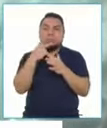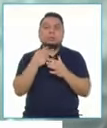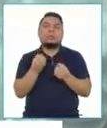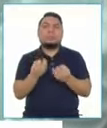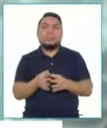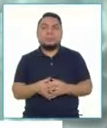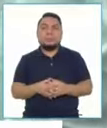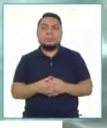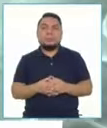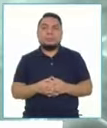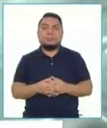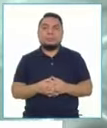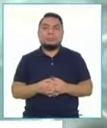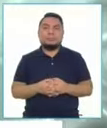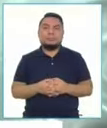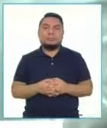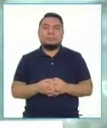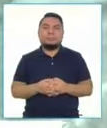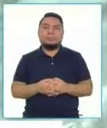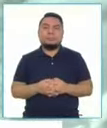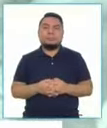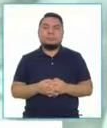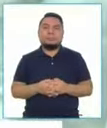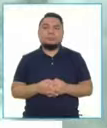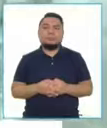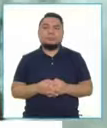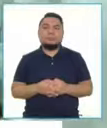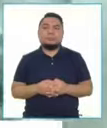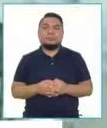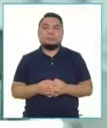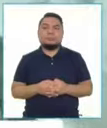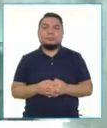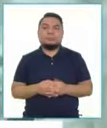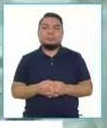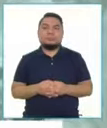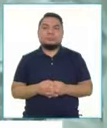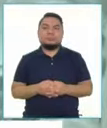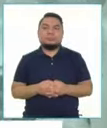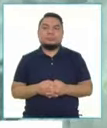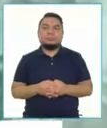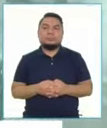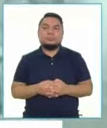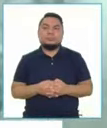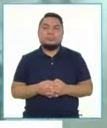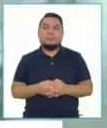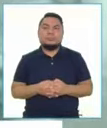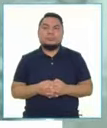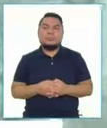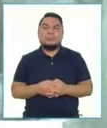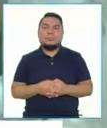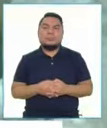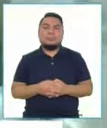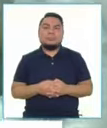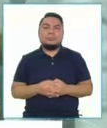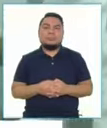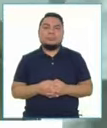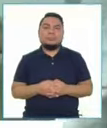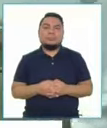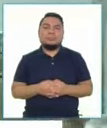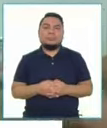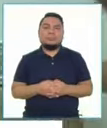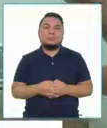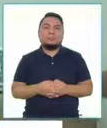Romero, ¿cuánto? Presidente, mira al frente. ¿Dónde está? Acá está bien. Ahí, presidente,